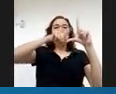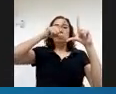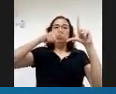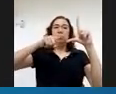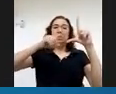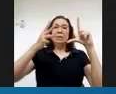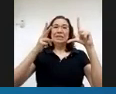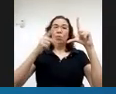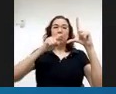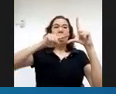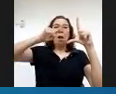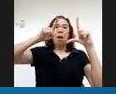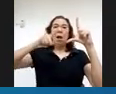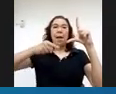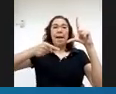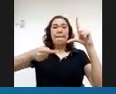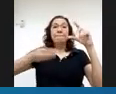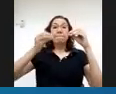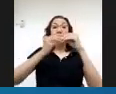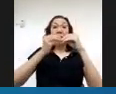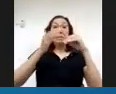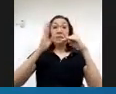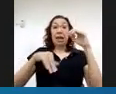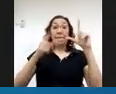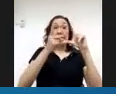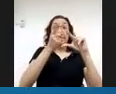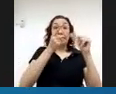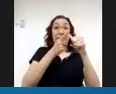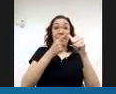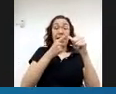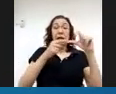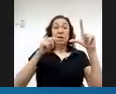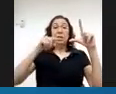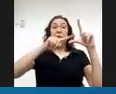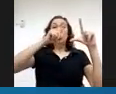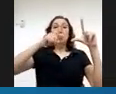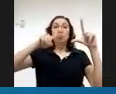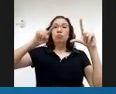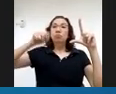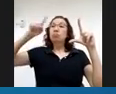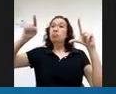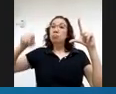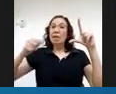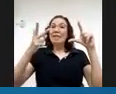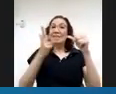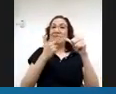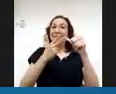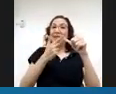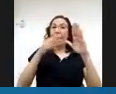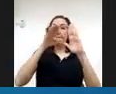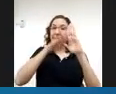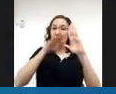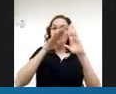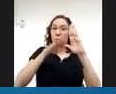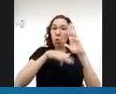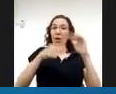casos fue incluso mayor que en la primera, la tercera ola, que en general fue un poco menor que